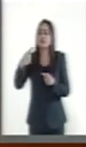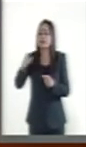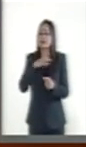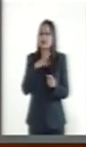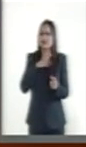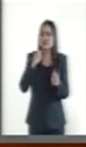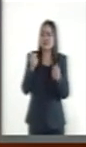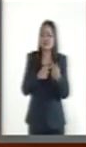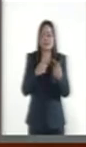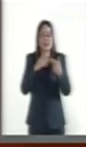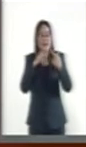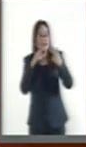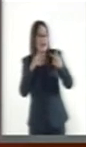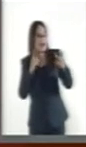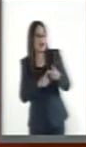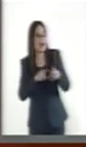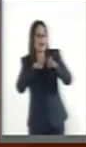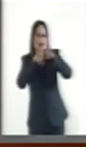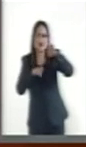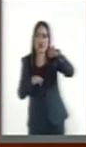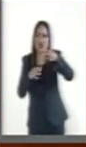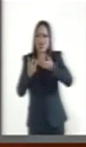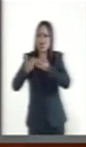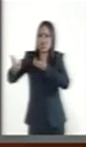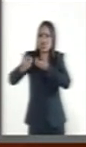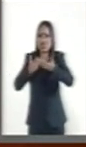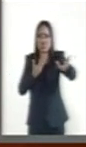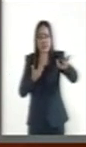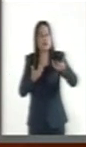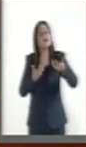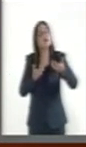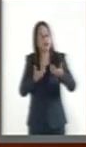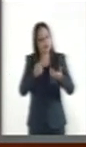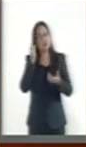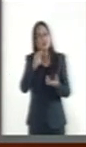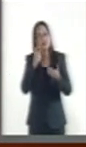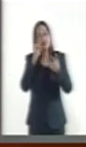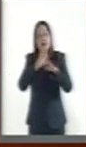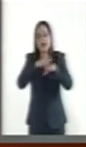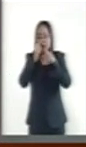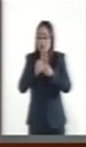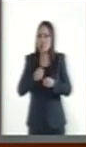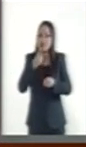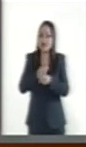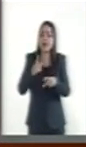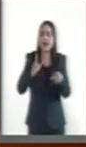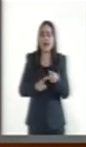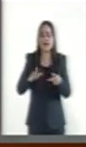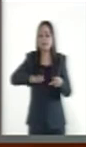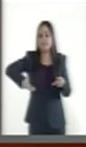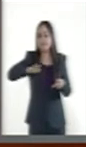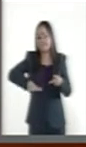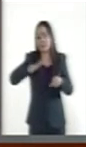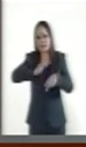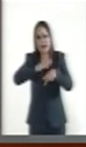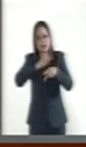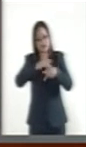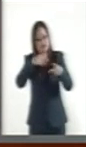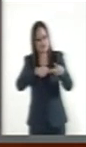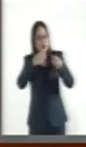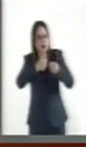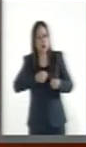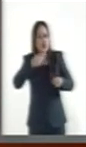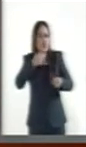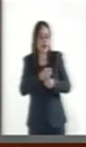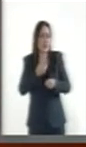fragmentación, la desigualdad y la segregación. Propicia seguridad pública, seguridad patrimonial ante los